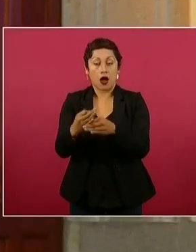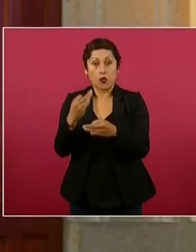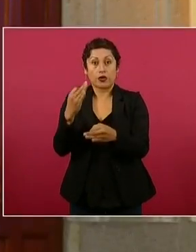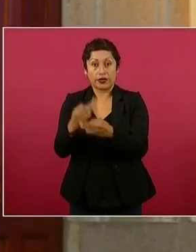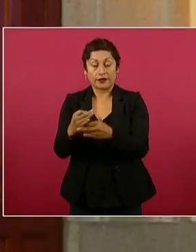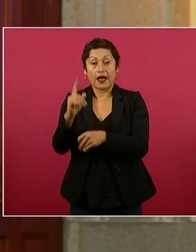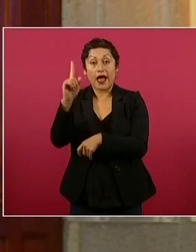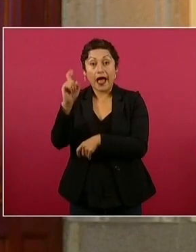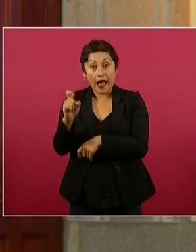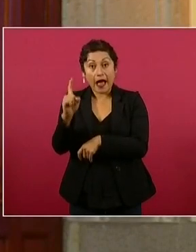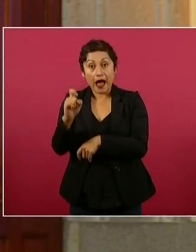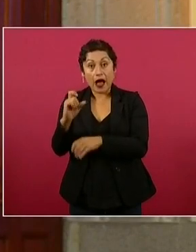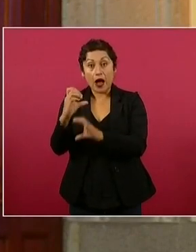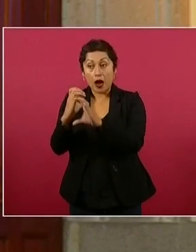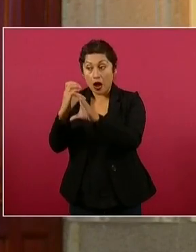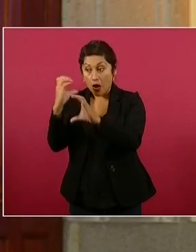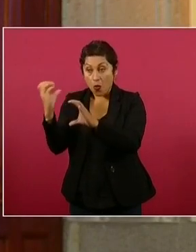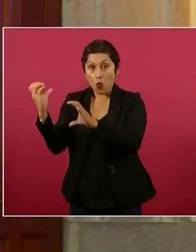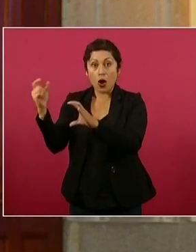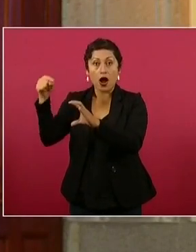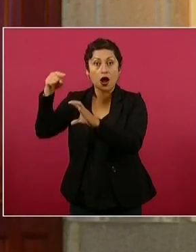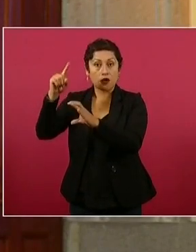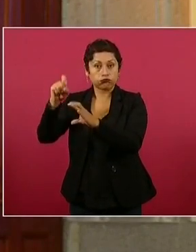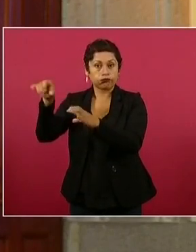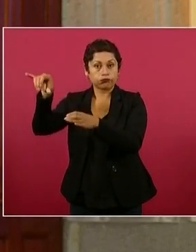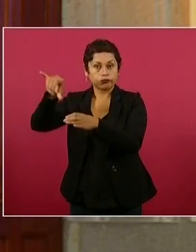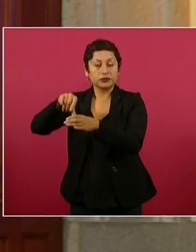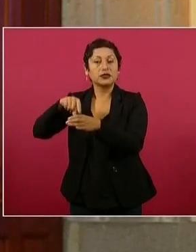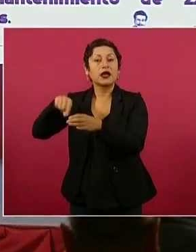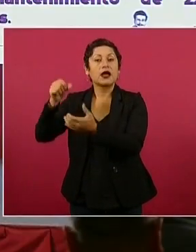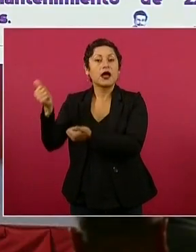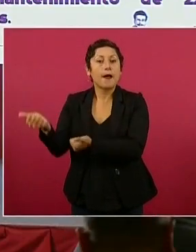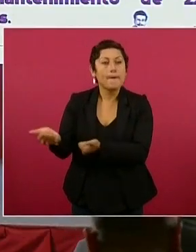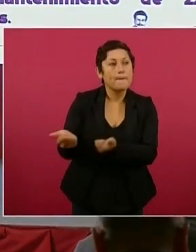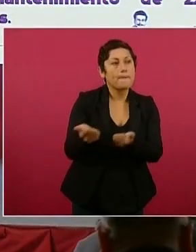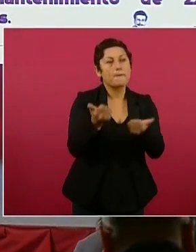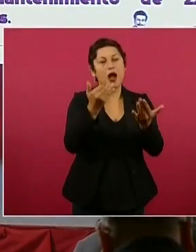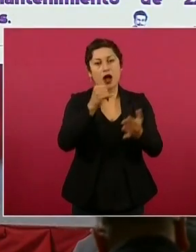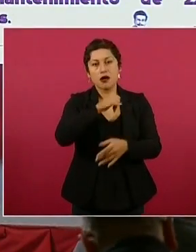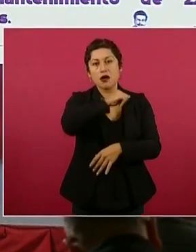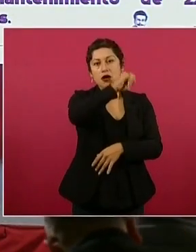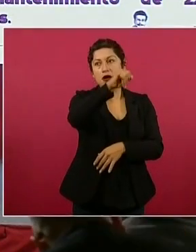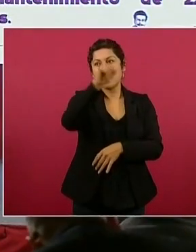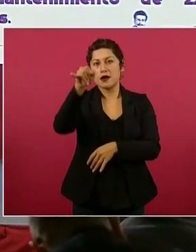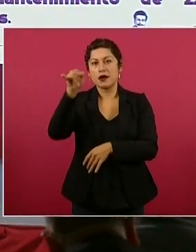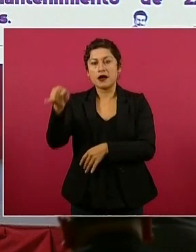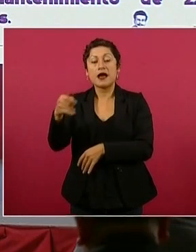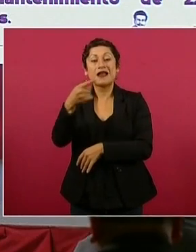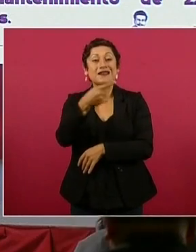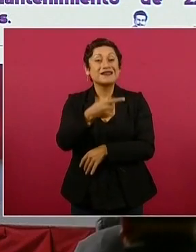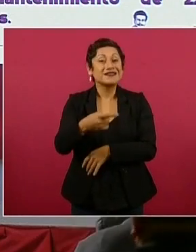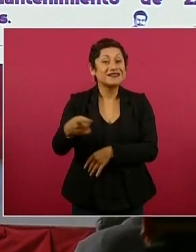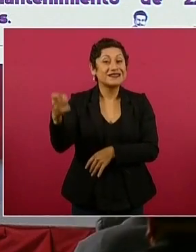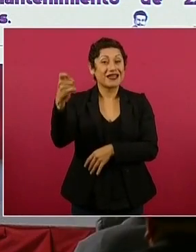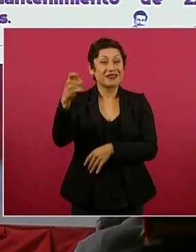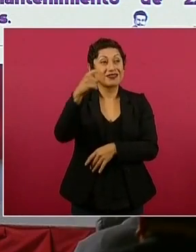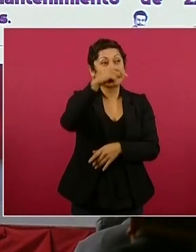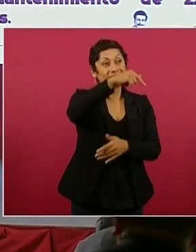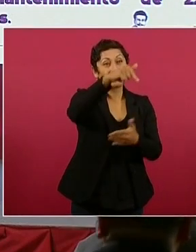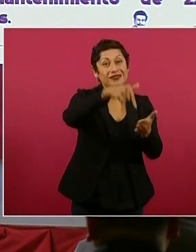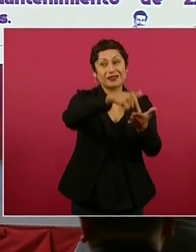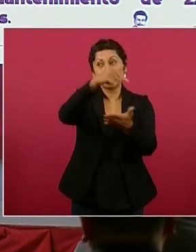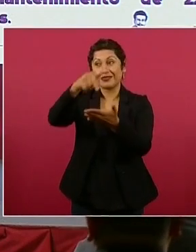de tanques, de carros tanque, para que lleguen 100 pipas, hasta 100 pipas que ya están